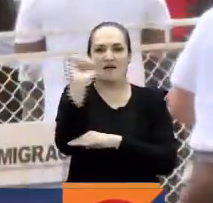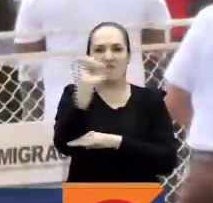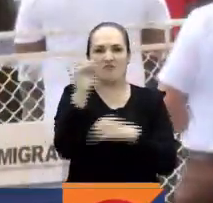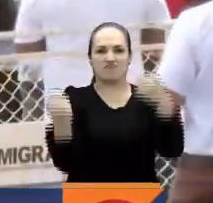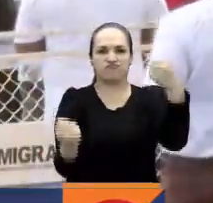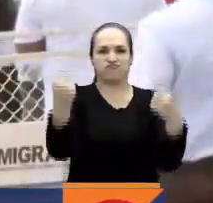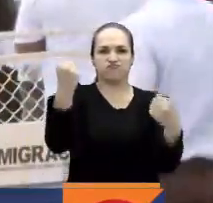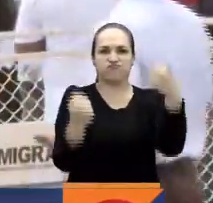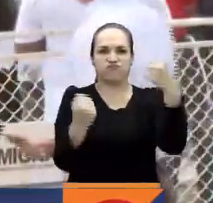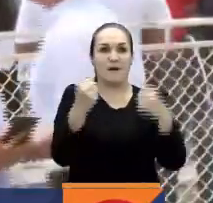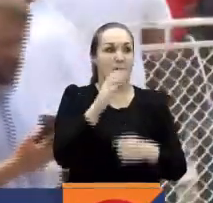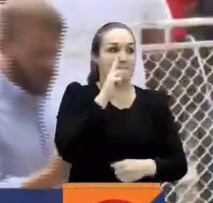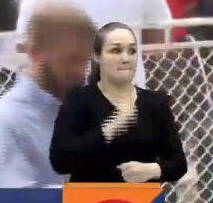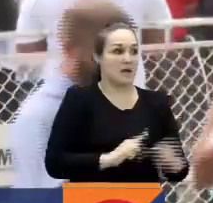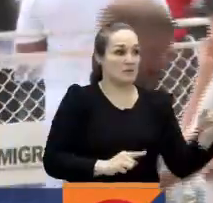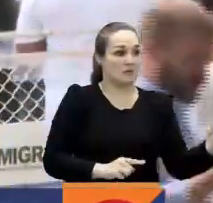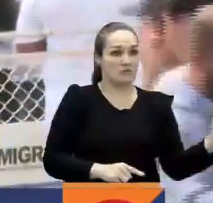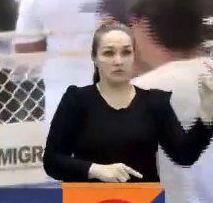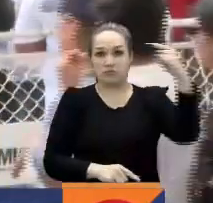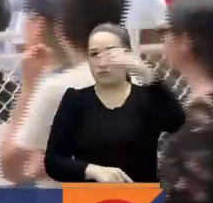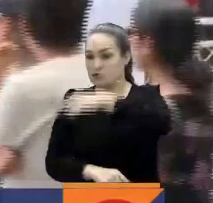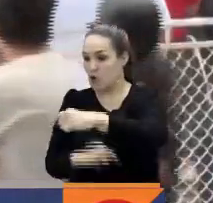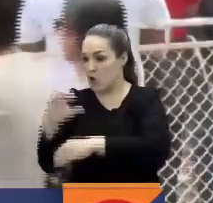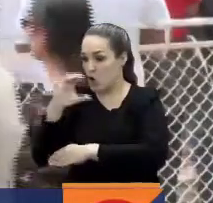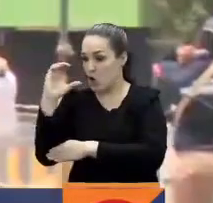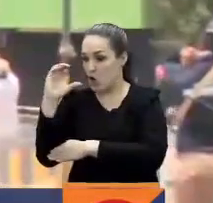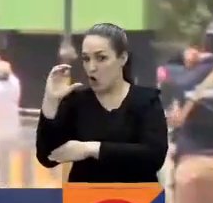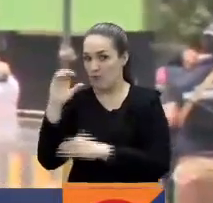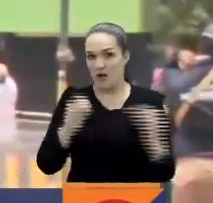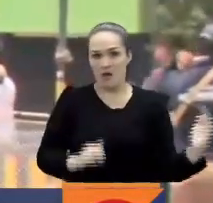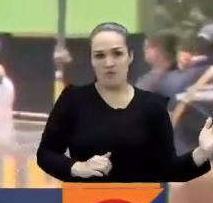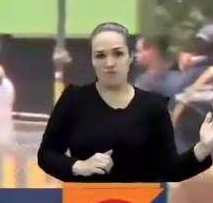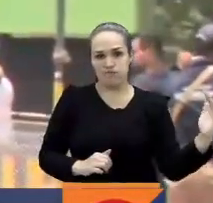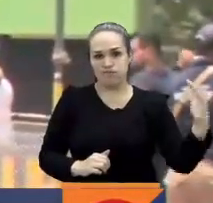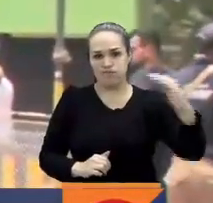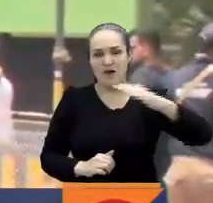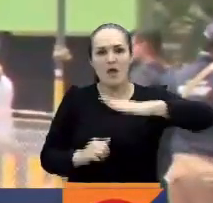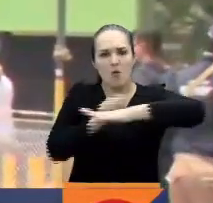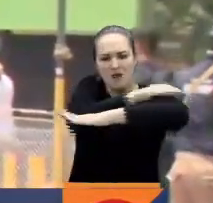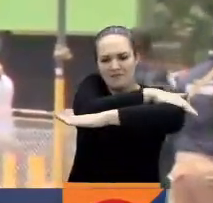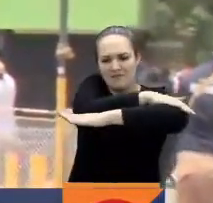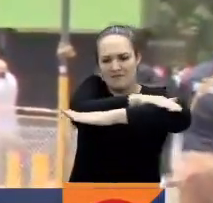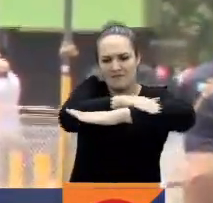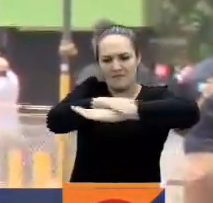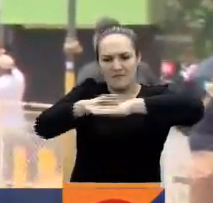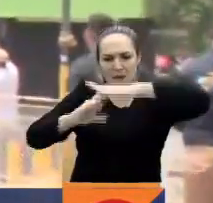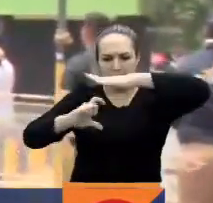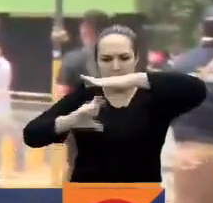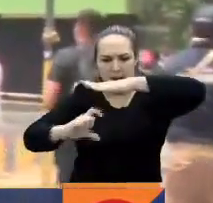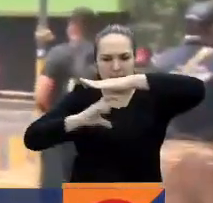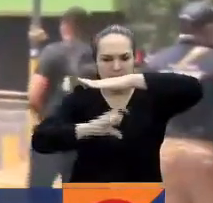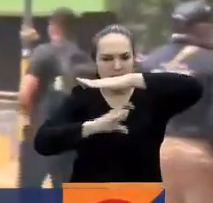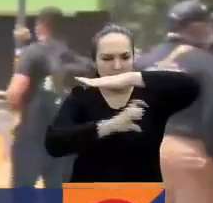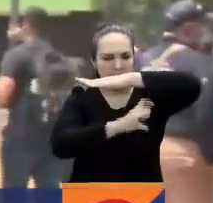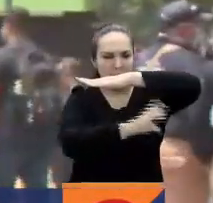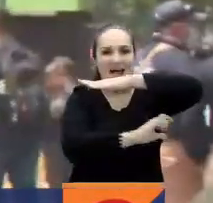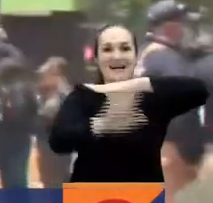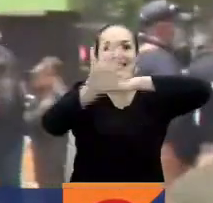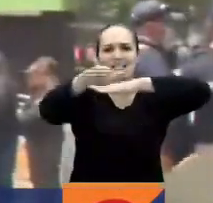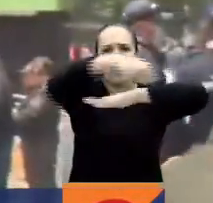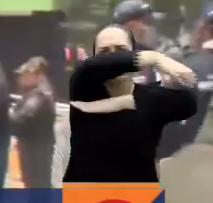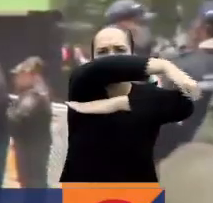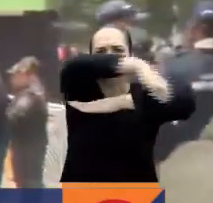lado venezolano hacia el lado colombiano, que vimos un camión en tipo planchón de 5 ejes que transportaba rollos